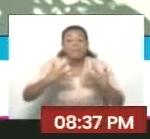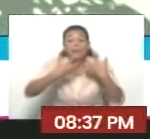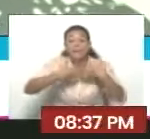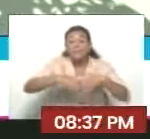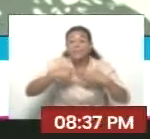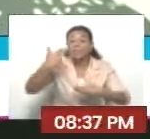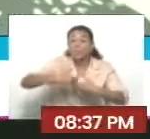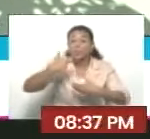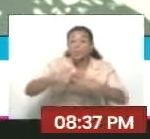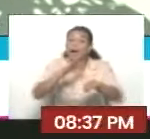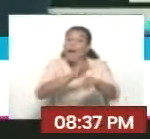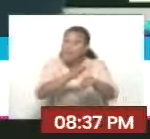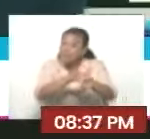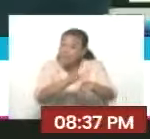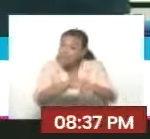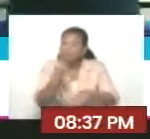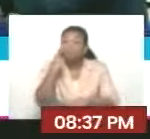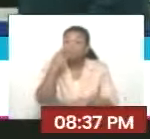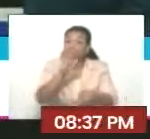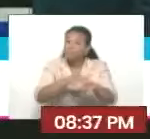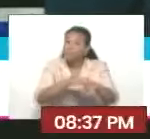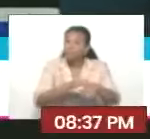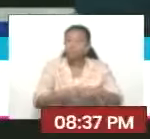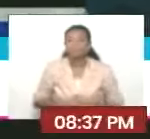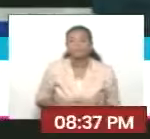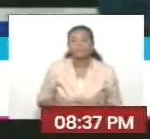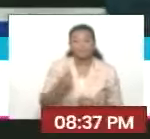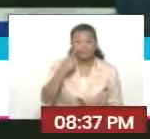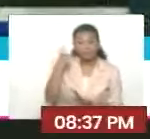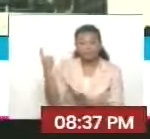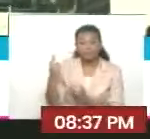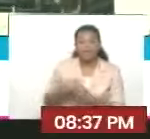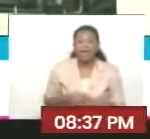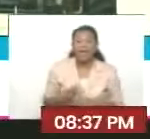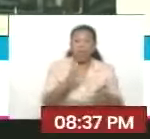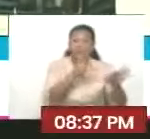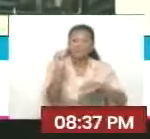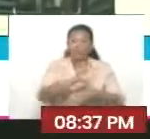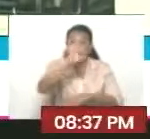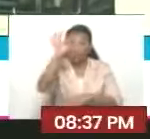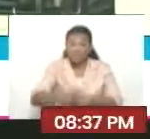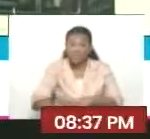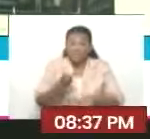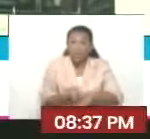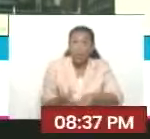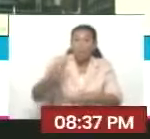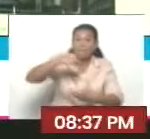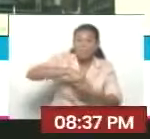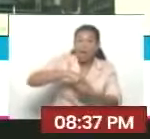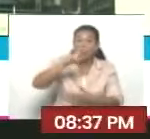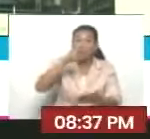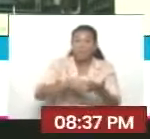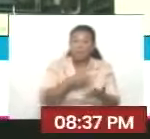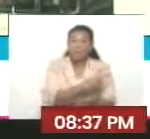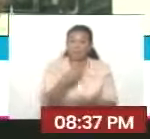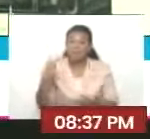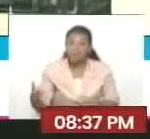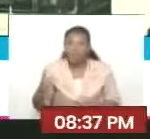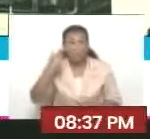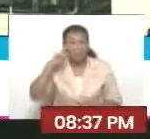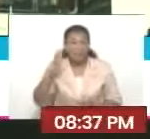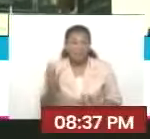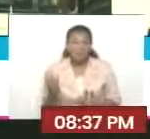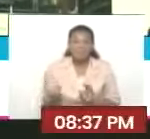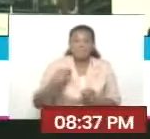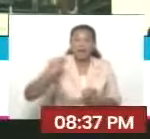Así es, presidente. Alerta, alerta, pues. Esos 5 mil millones representan un 80% del ingreso del año pasado y el doble de lo que ingresó en 2022, presidente, para que tengan una